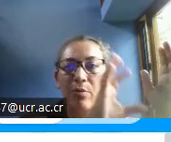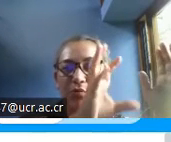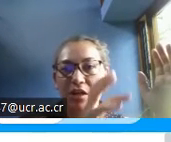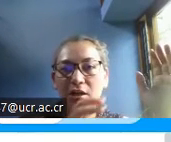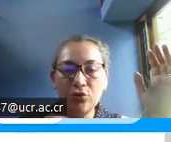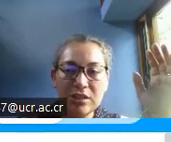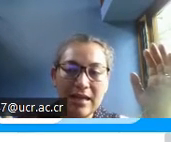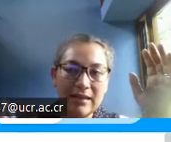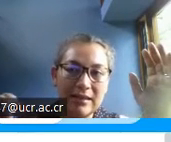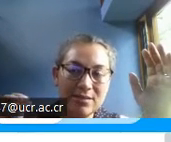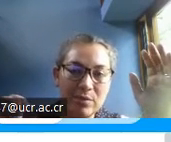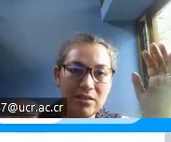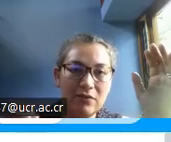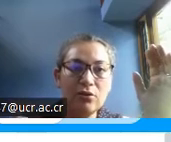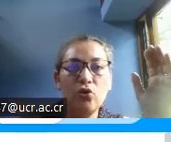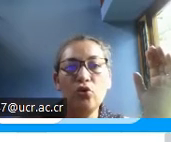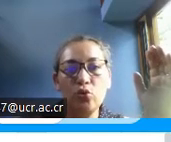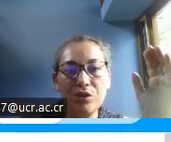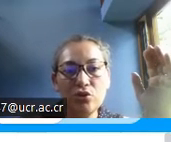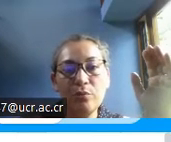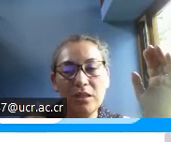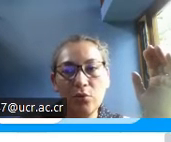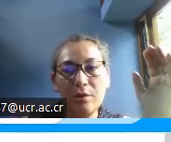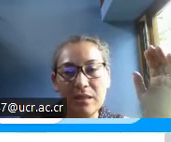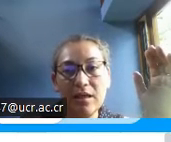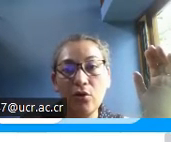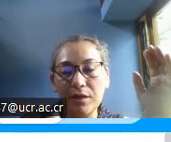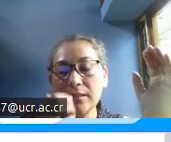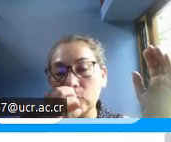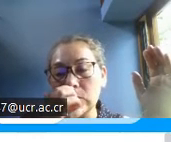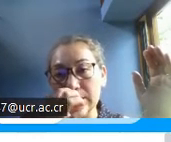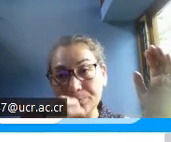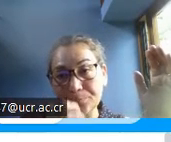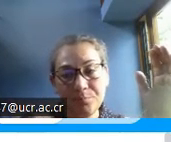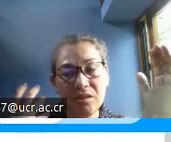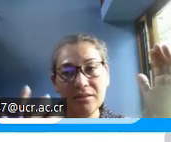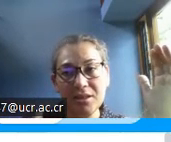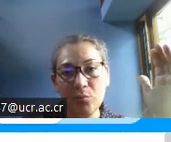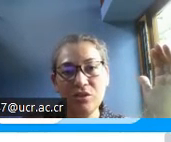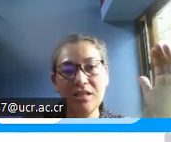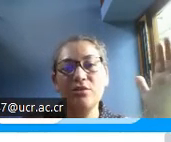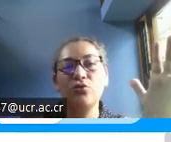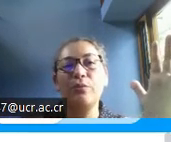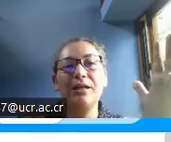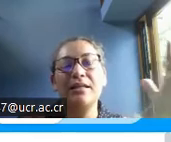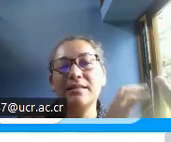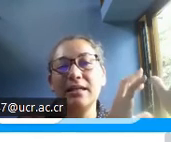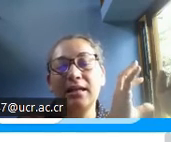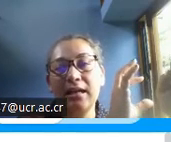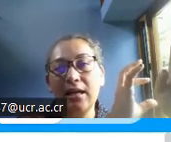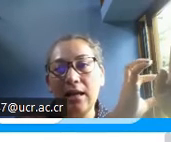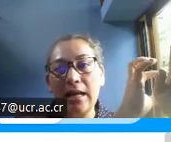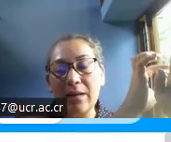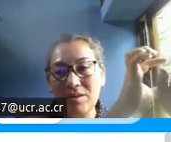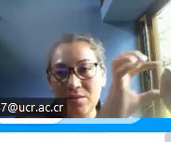general y vamos a irnos a la idea específica con nuestro objetivo del video, ¿verdad? Entonces, tratemos esto, ¿verdad? De